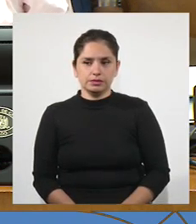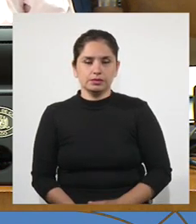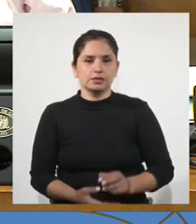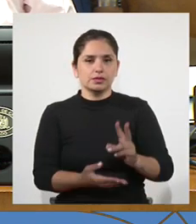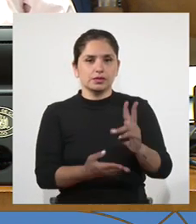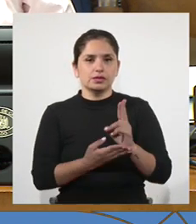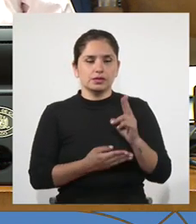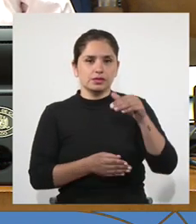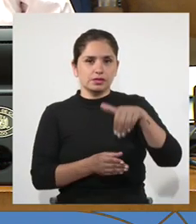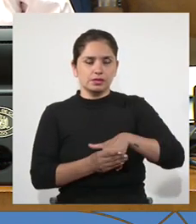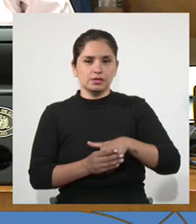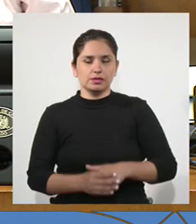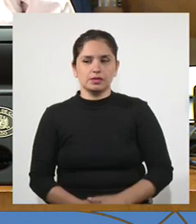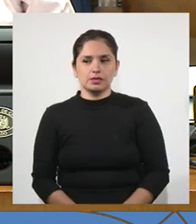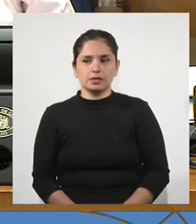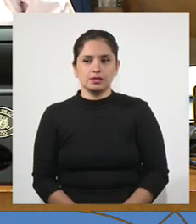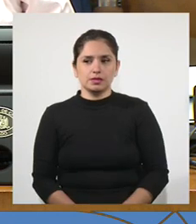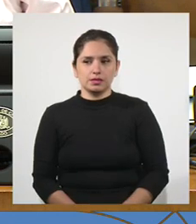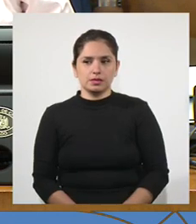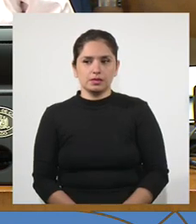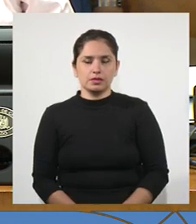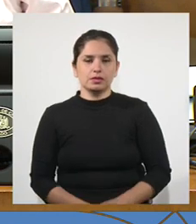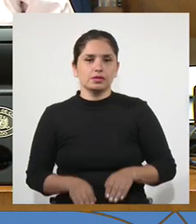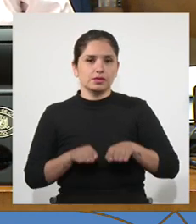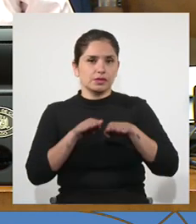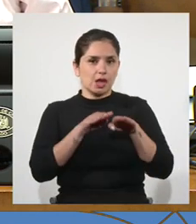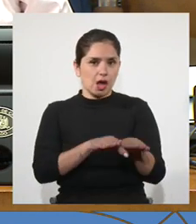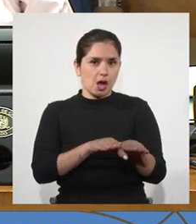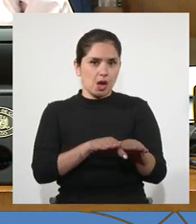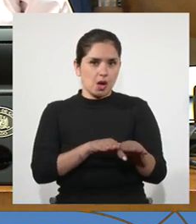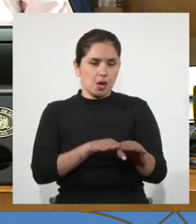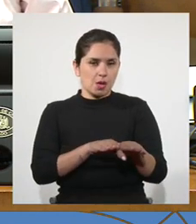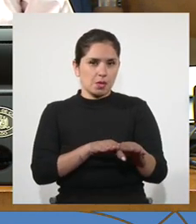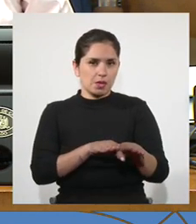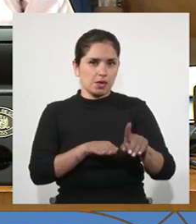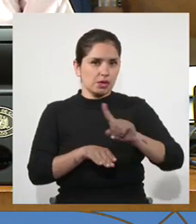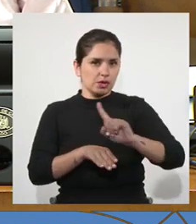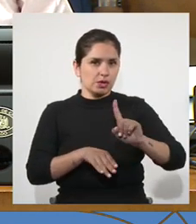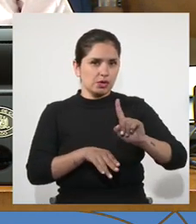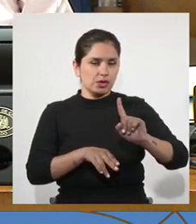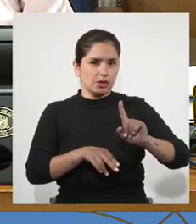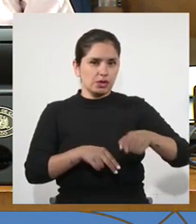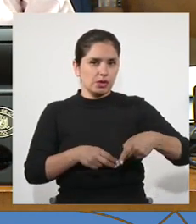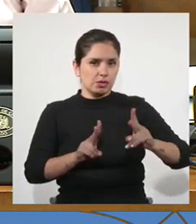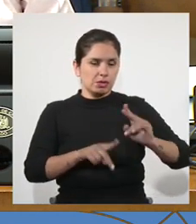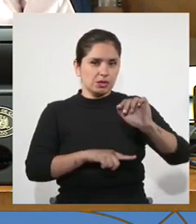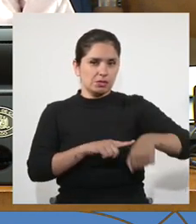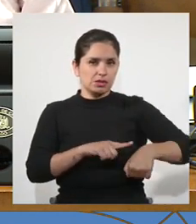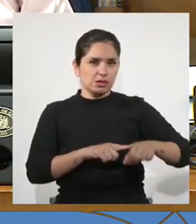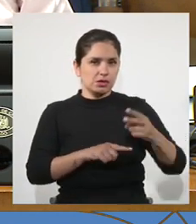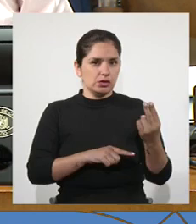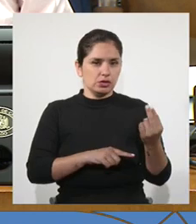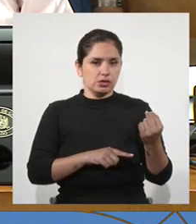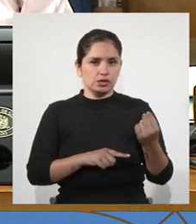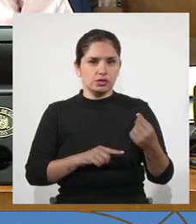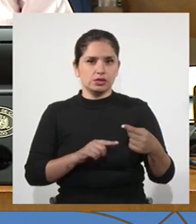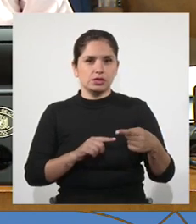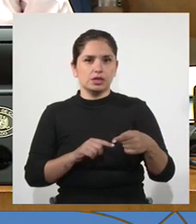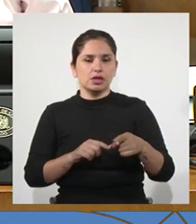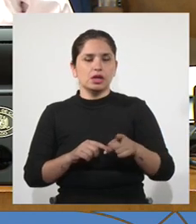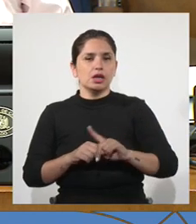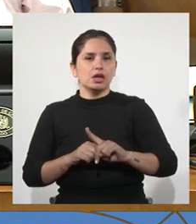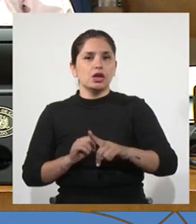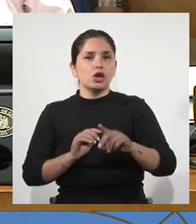Resultado de la votación. Por la afirmativa, declaración de inadmisibilidad 12. Por la negativa, declaración de admisibilidad